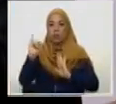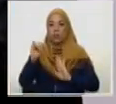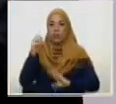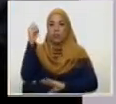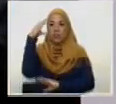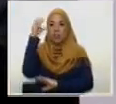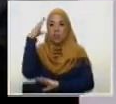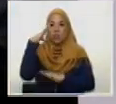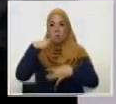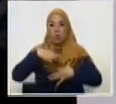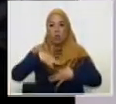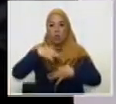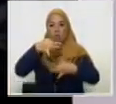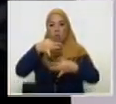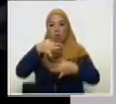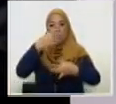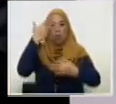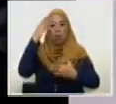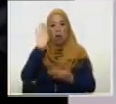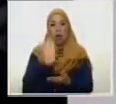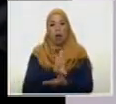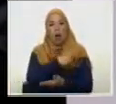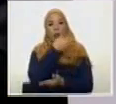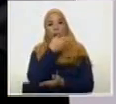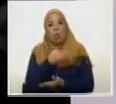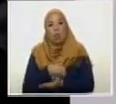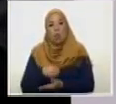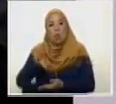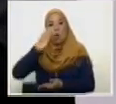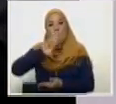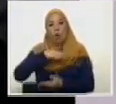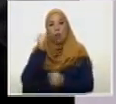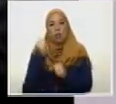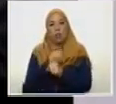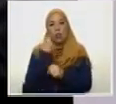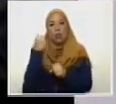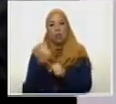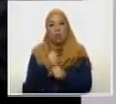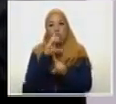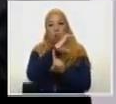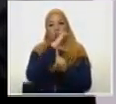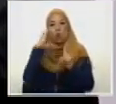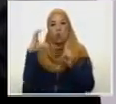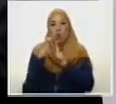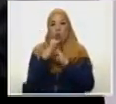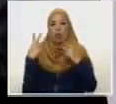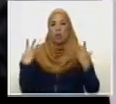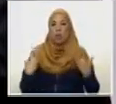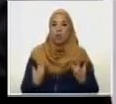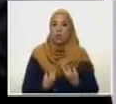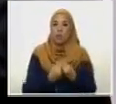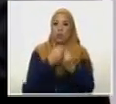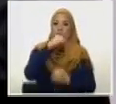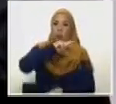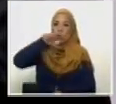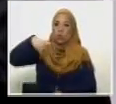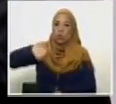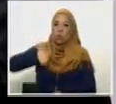Saludos especiales a todos los cantores, cantoras, trabajadores culturales que están aquí con nosotros.